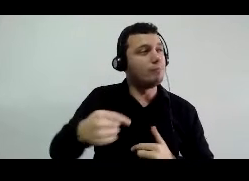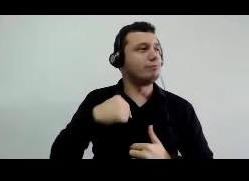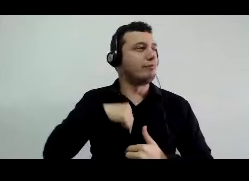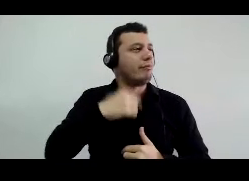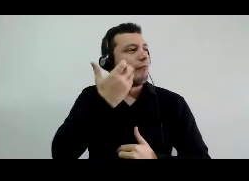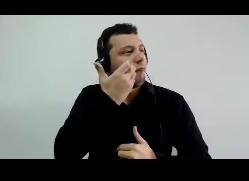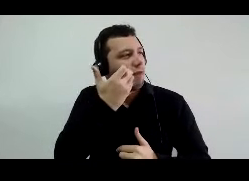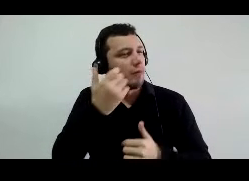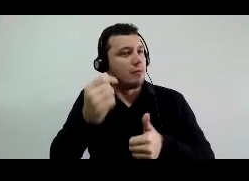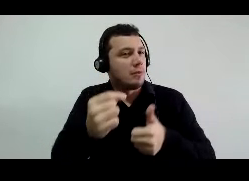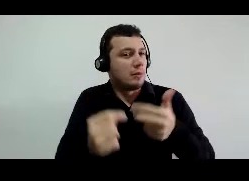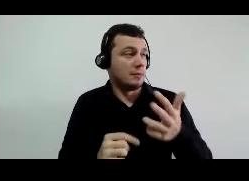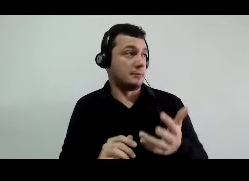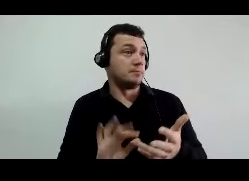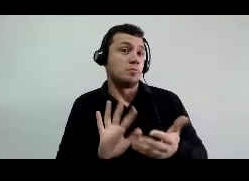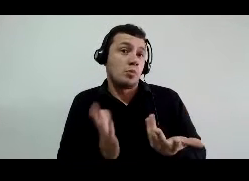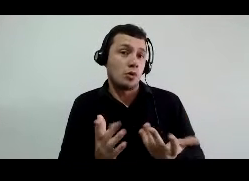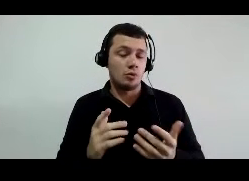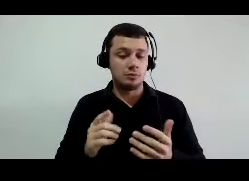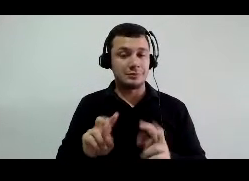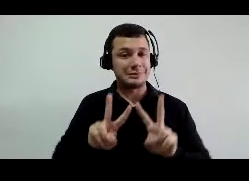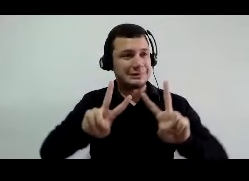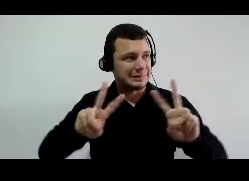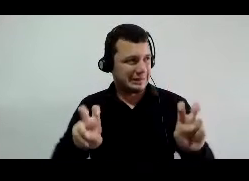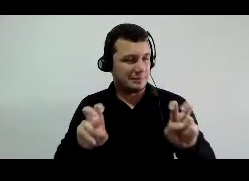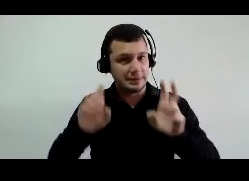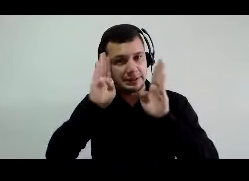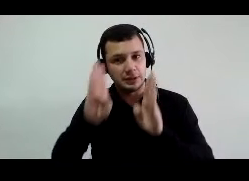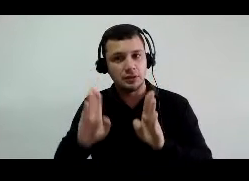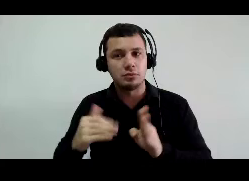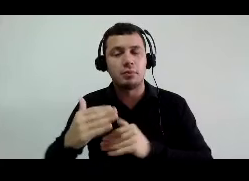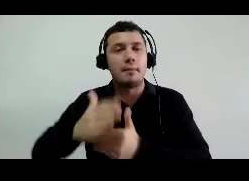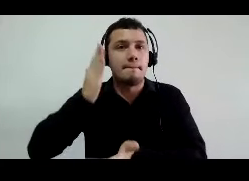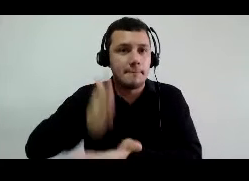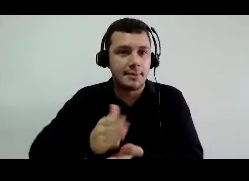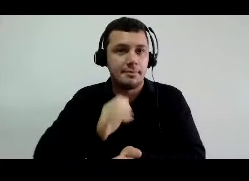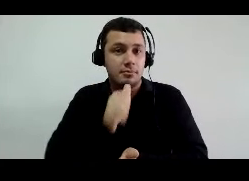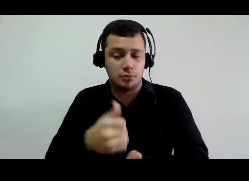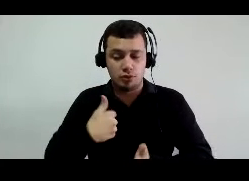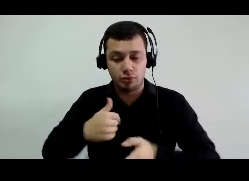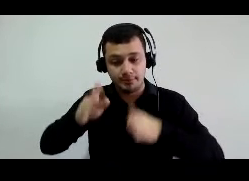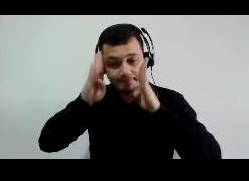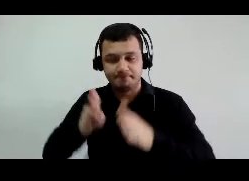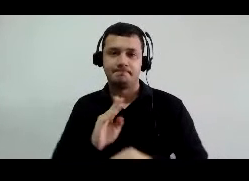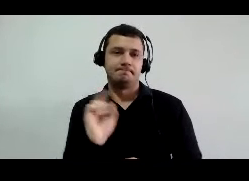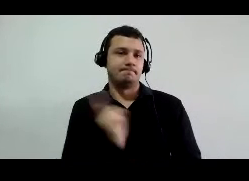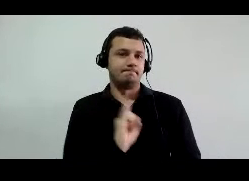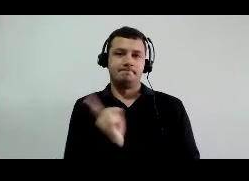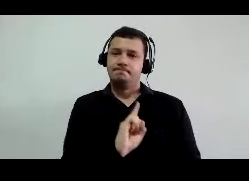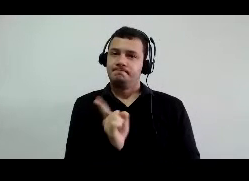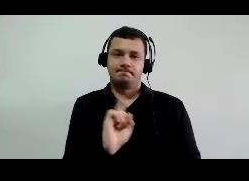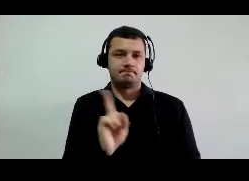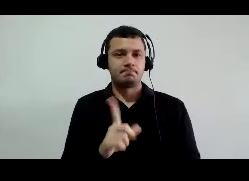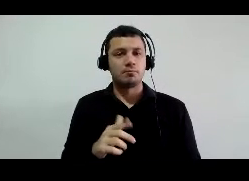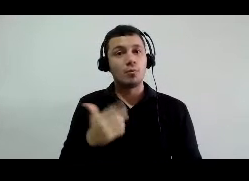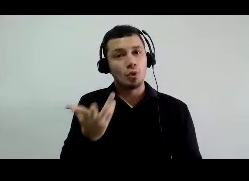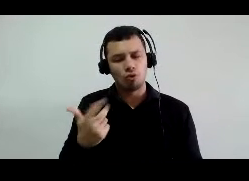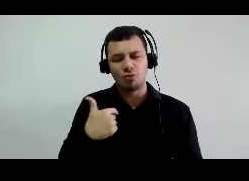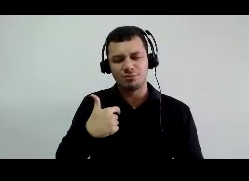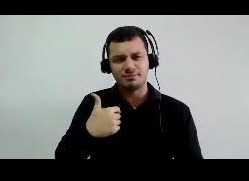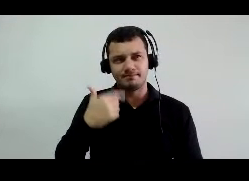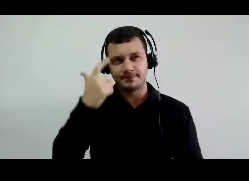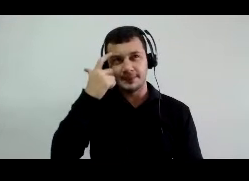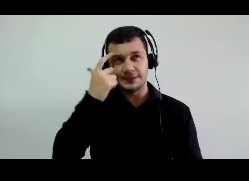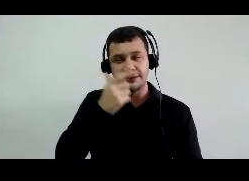hago la atención, se puede producir cualquier incidente, pero si yo hago esa atención aún sabiendo